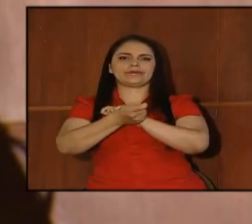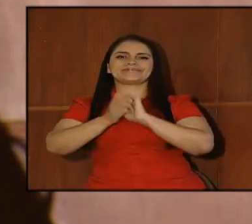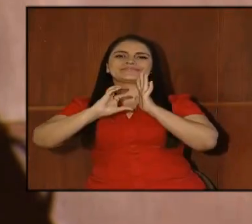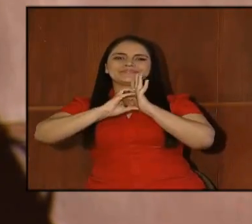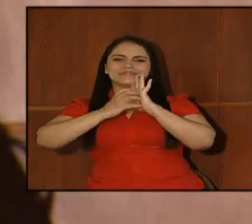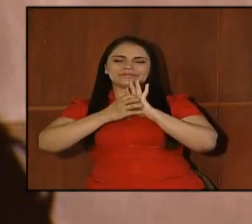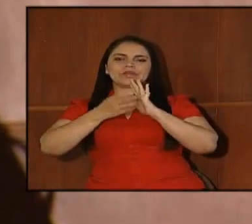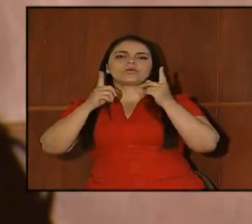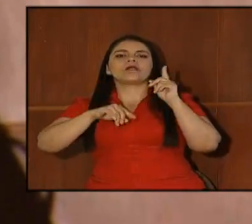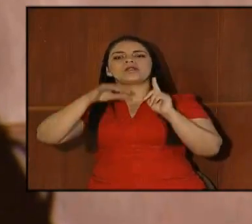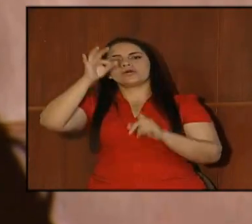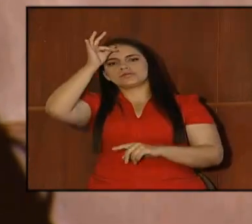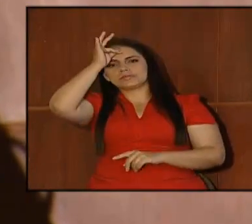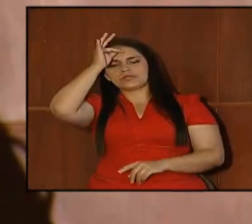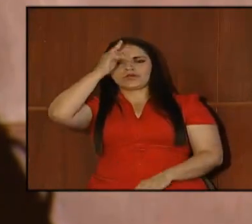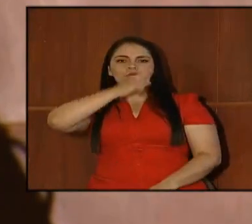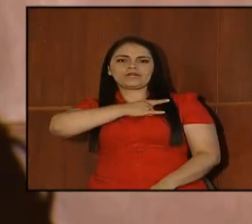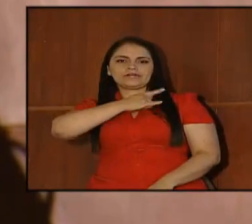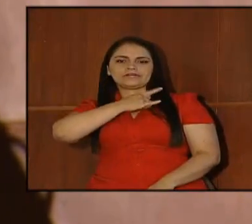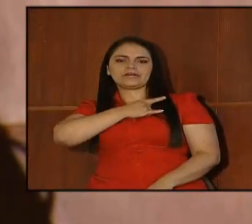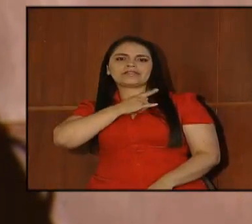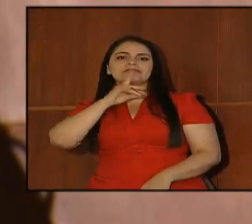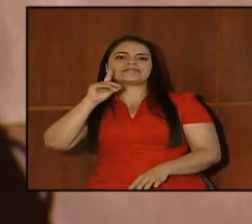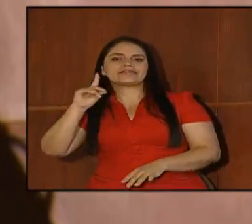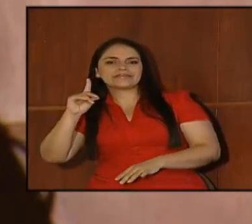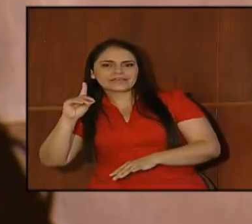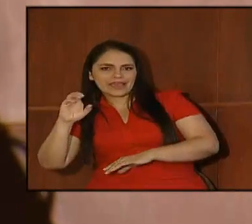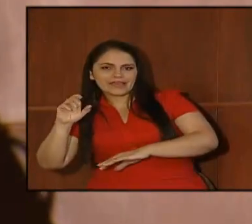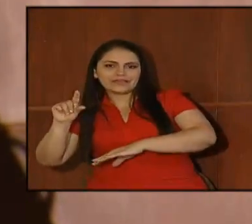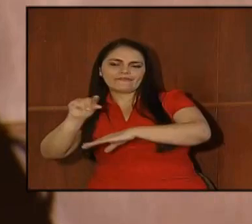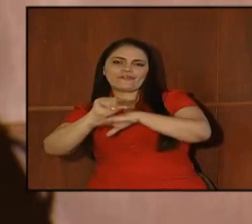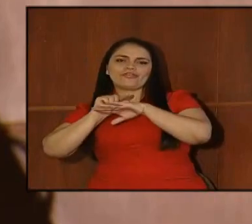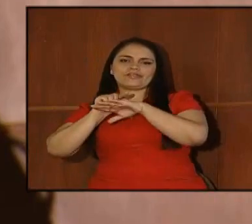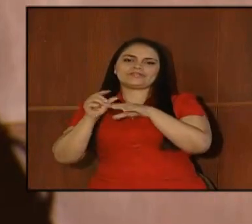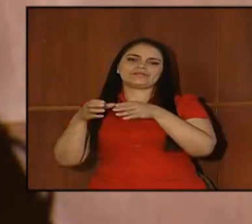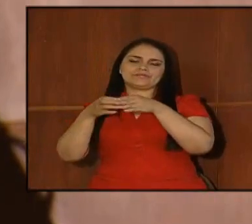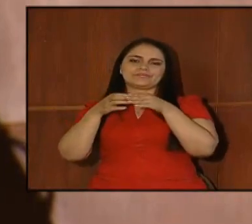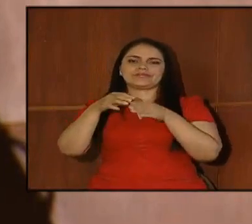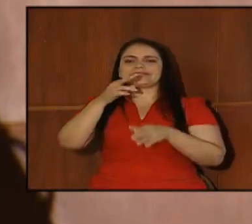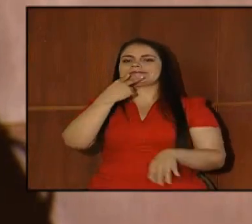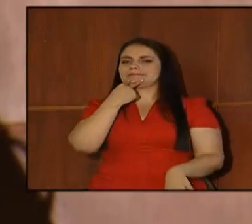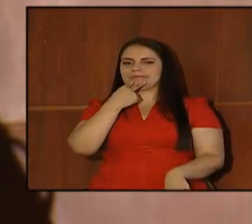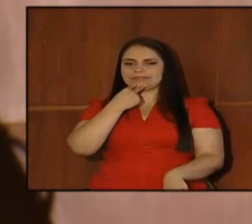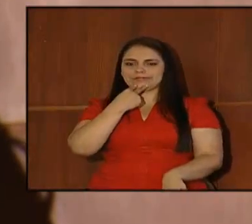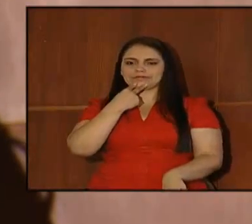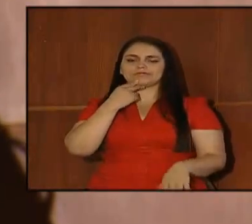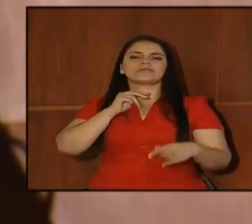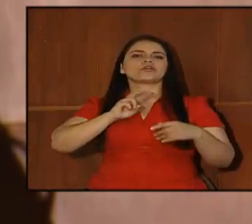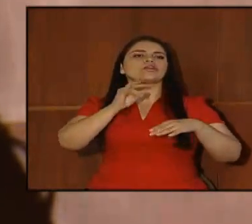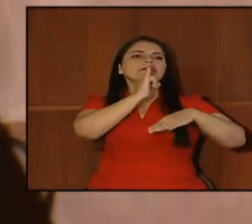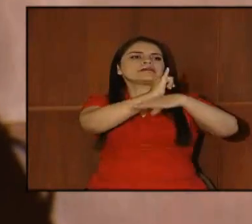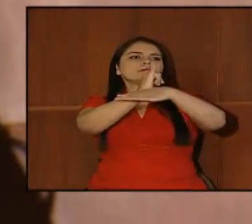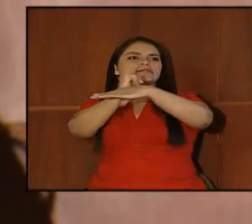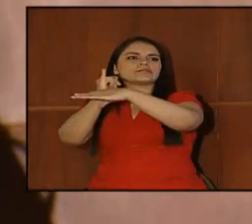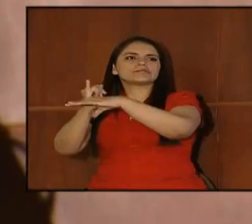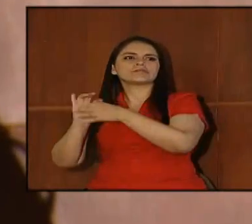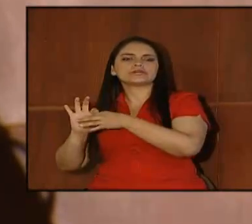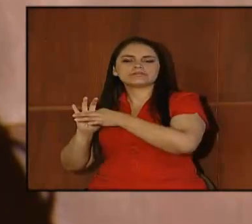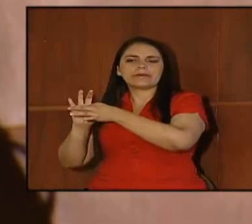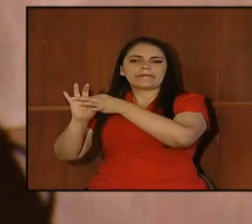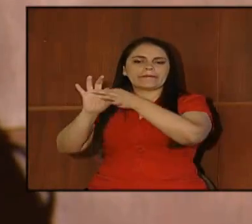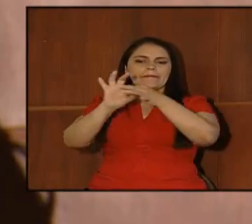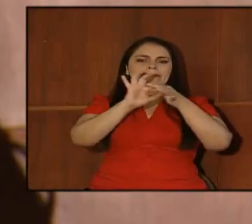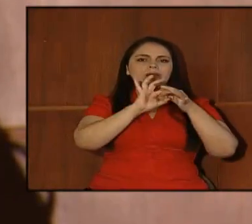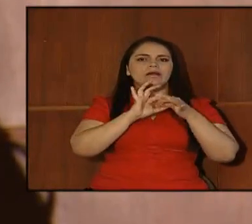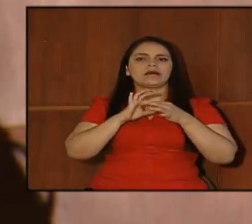Hospital Universitario de San Vicente Fundación, porque San Vicente Fundación tiene además otras instituciones que son para la atención